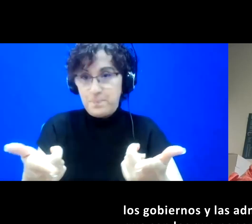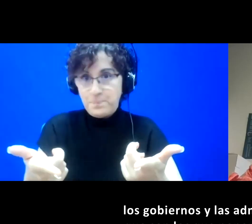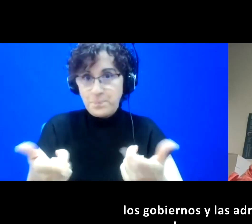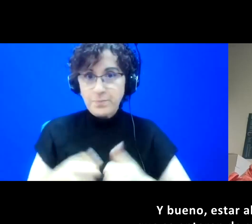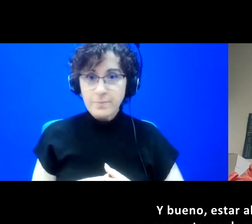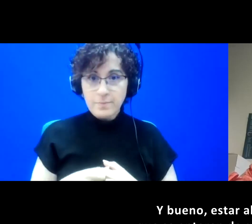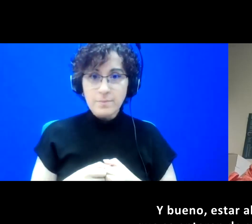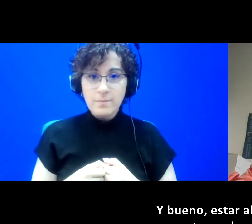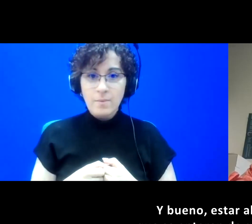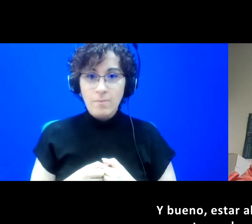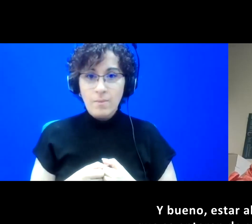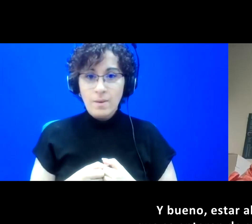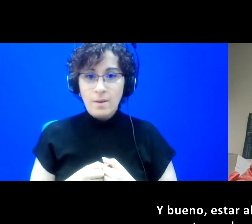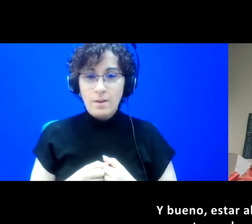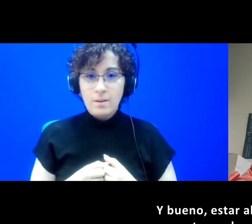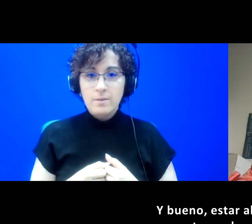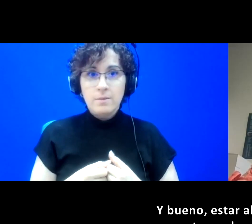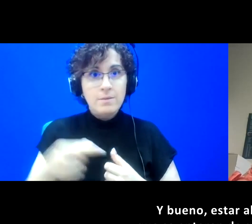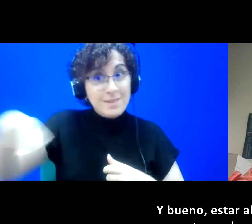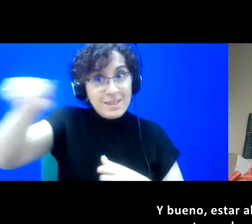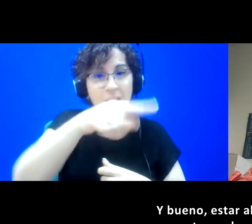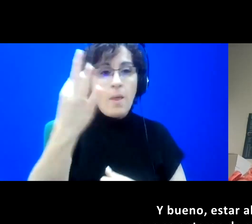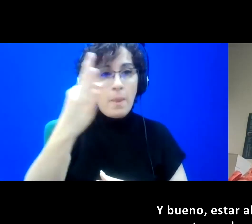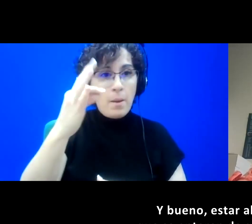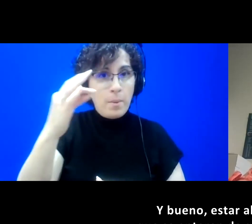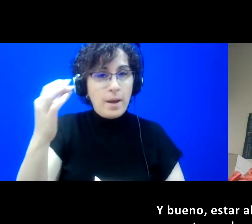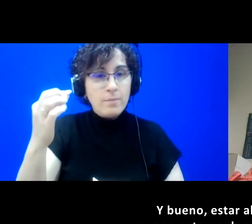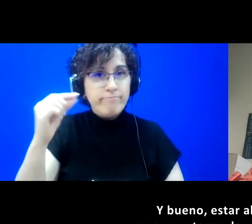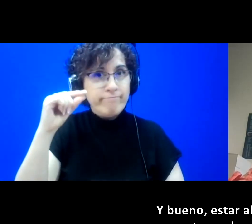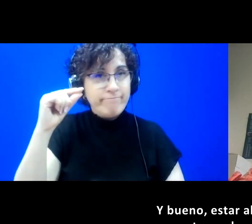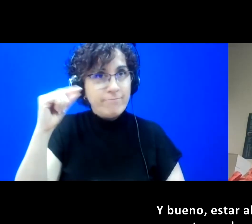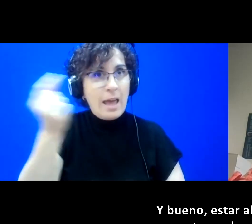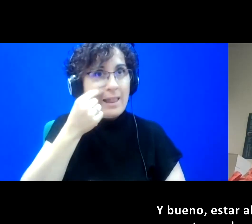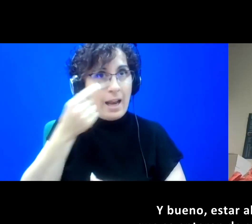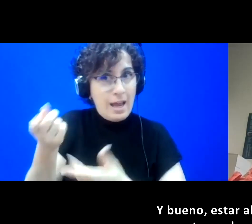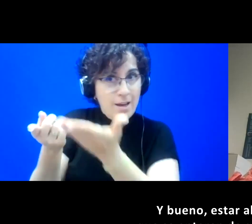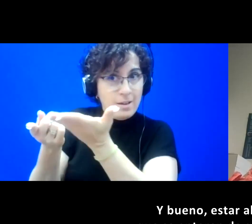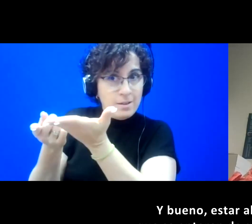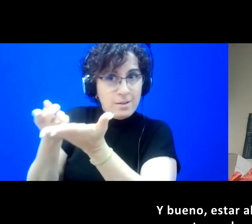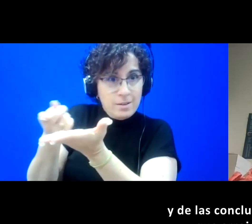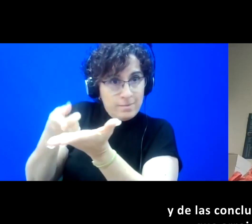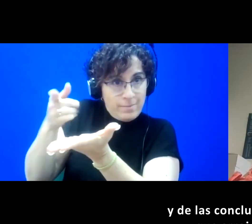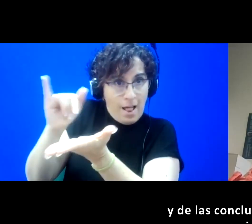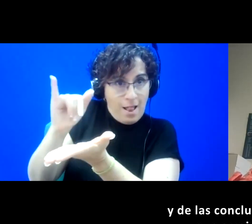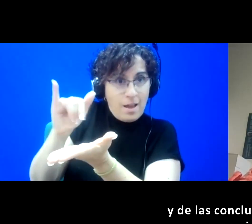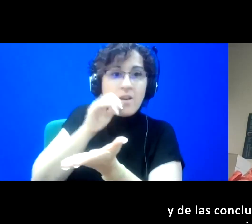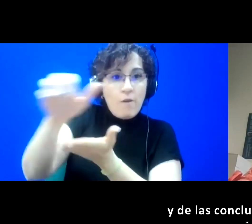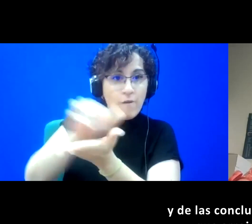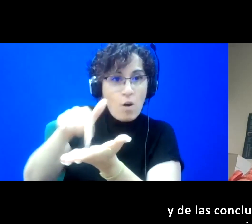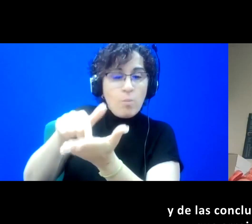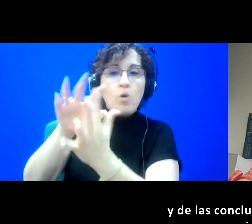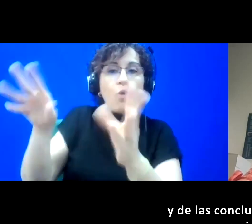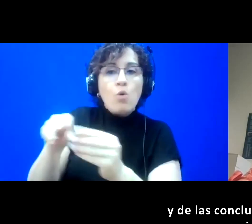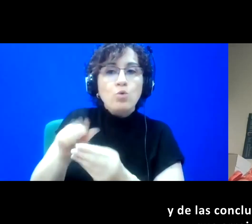y bueno, estar ahí, ¿no? Que se enteren de que está ahí y de las conclusiones